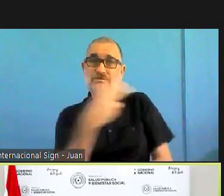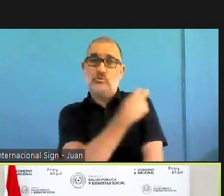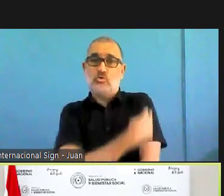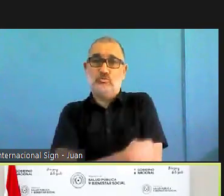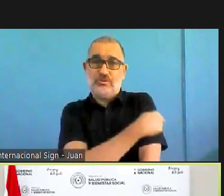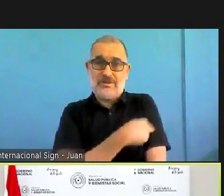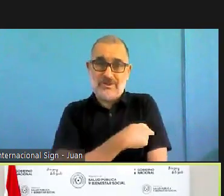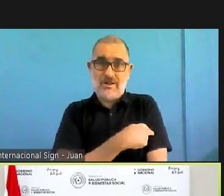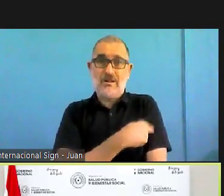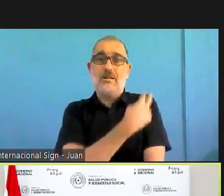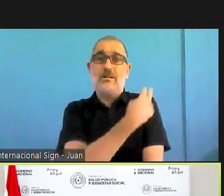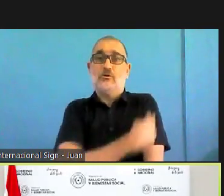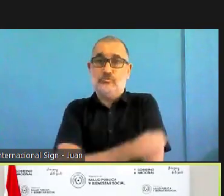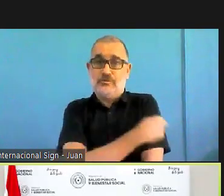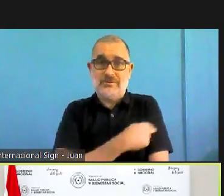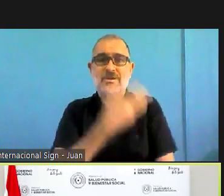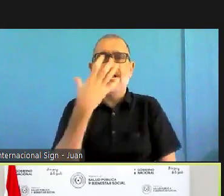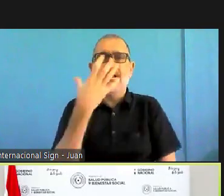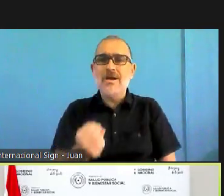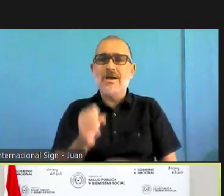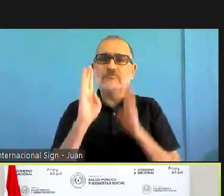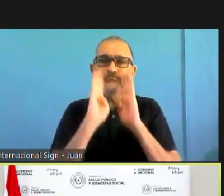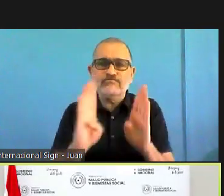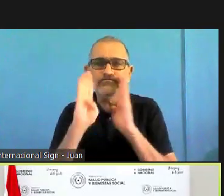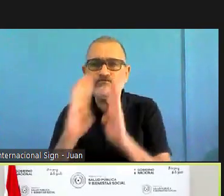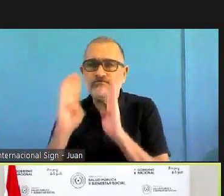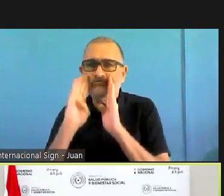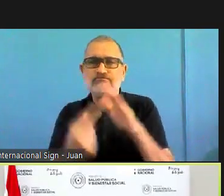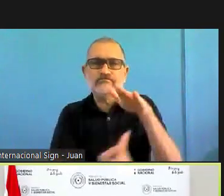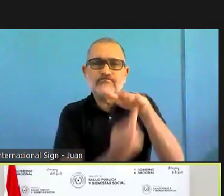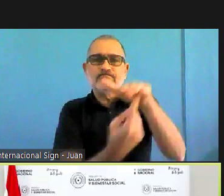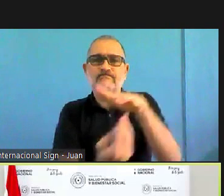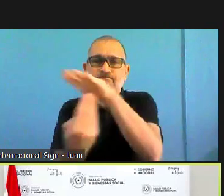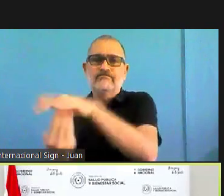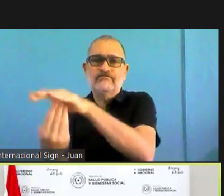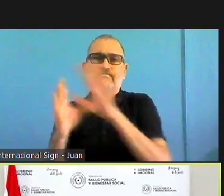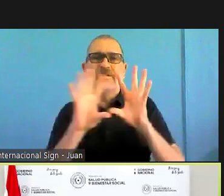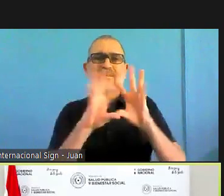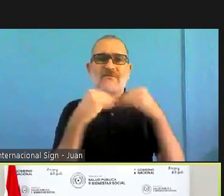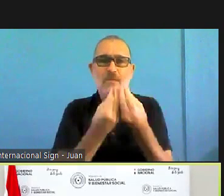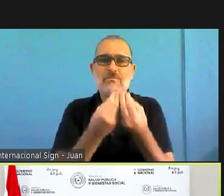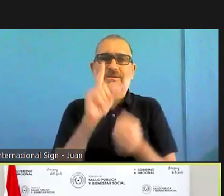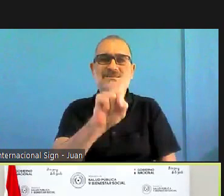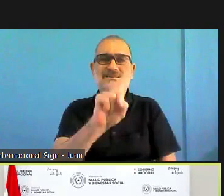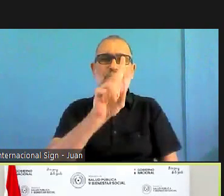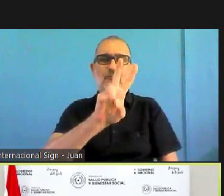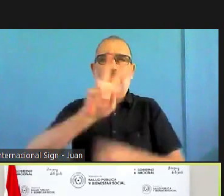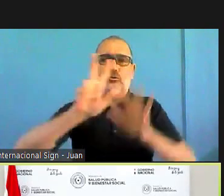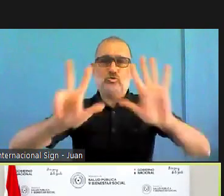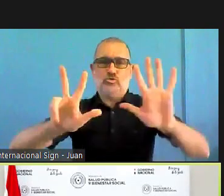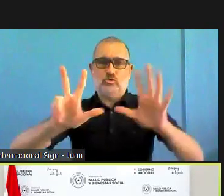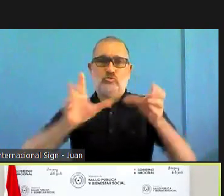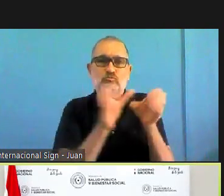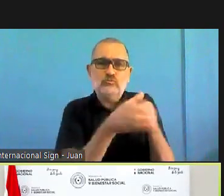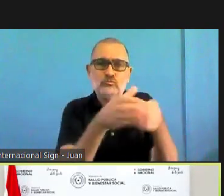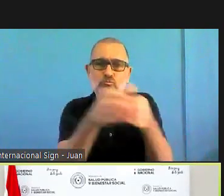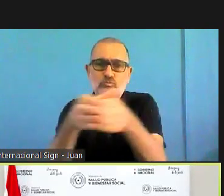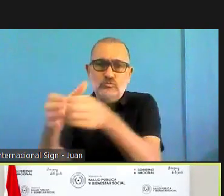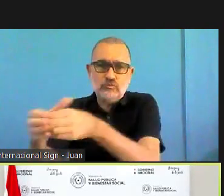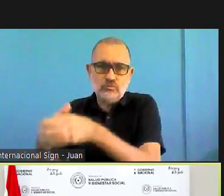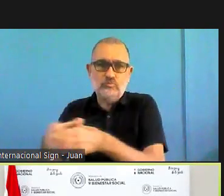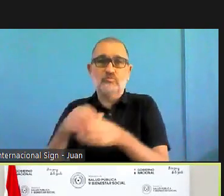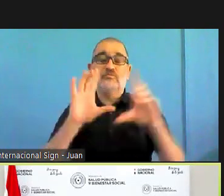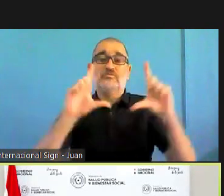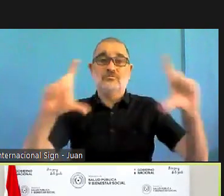territorios trabajamos de manera, las redes integradas trabajaron de manera importante con la comunidad, con los principios